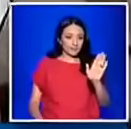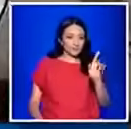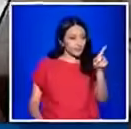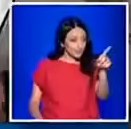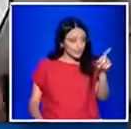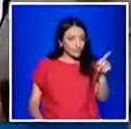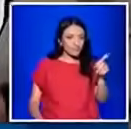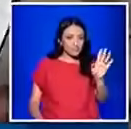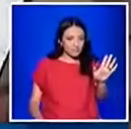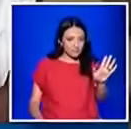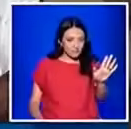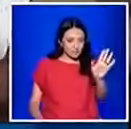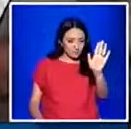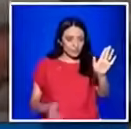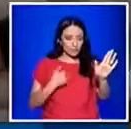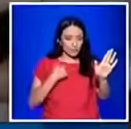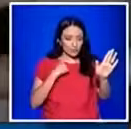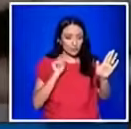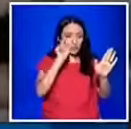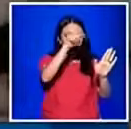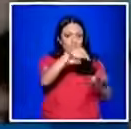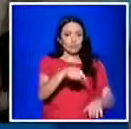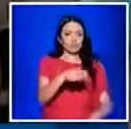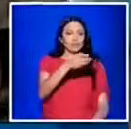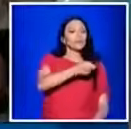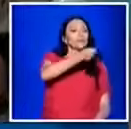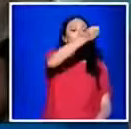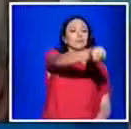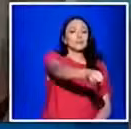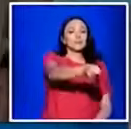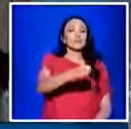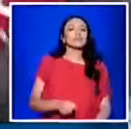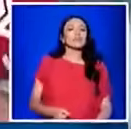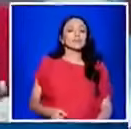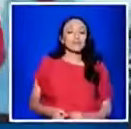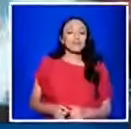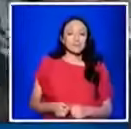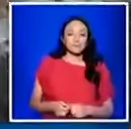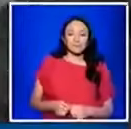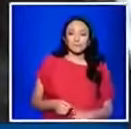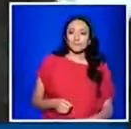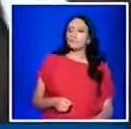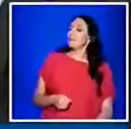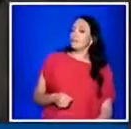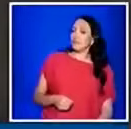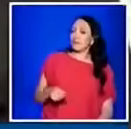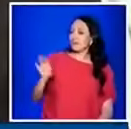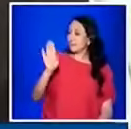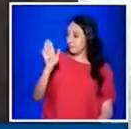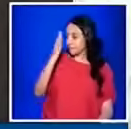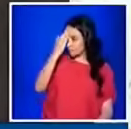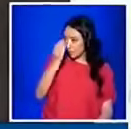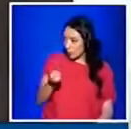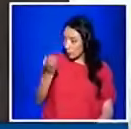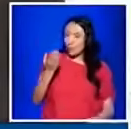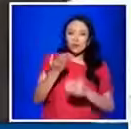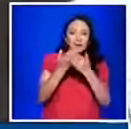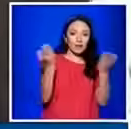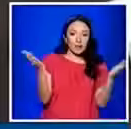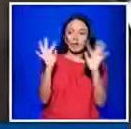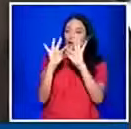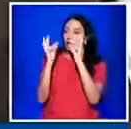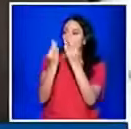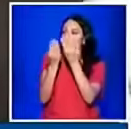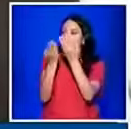quiere decirnos, no se mueva de ahí mi vecino, yo ya voy para allá. A ver, le paso el micrófono, adelante el saludo. Sí, buenos días, familia, buenos